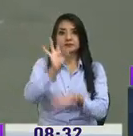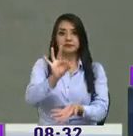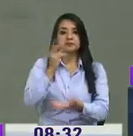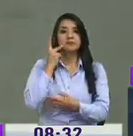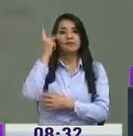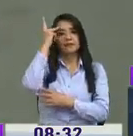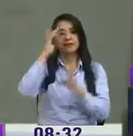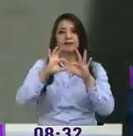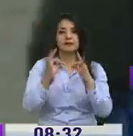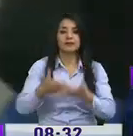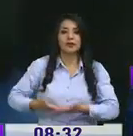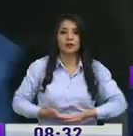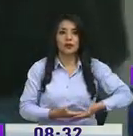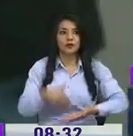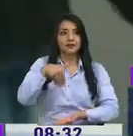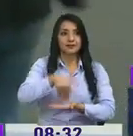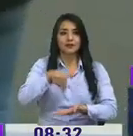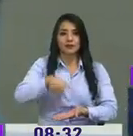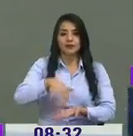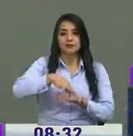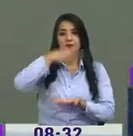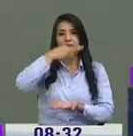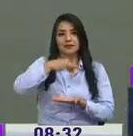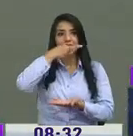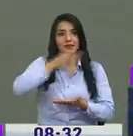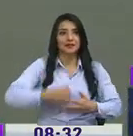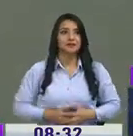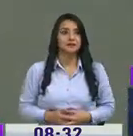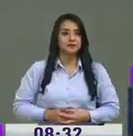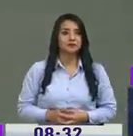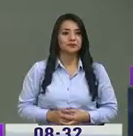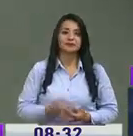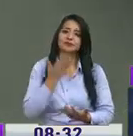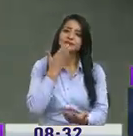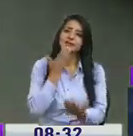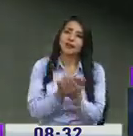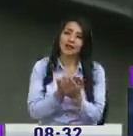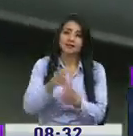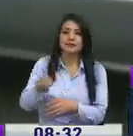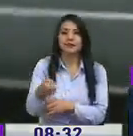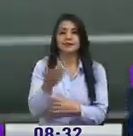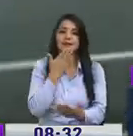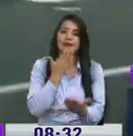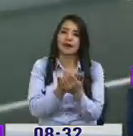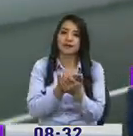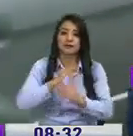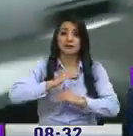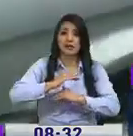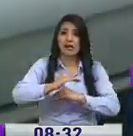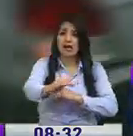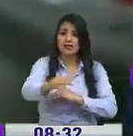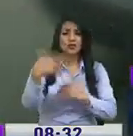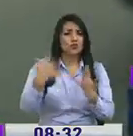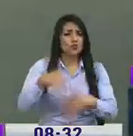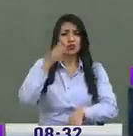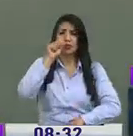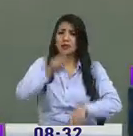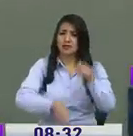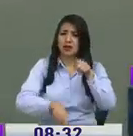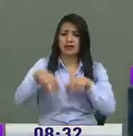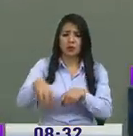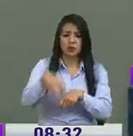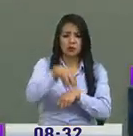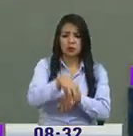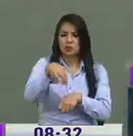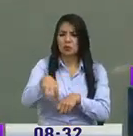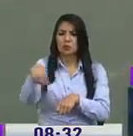del Guaguacentro de aquí de La Magdalena. Estamos nosotros muy agradecidos. De la calle era una calle que estaba con huecos, estaba